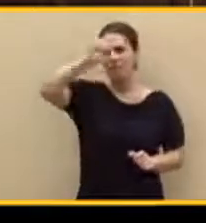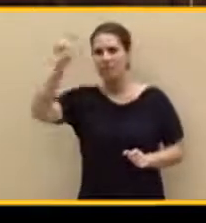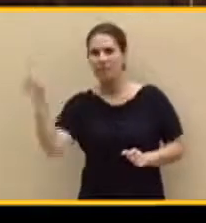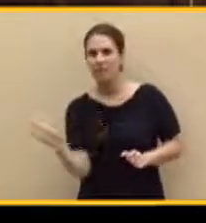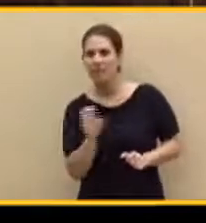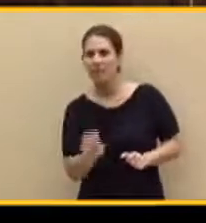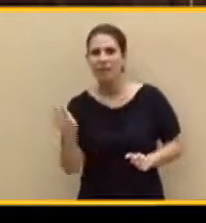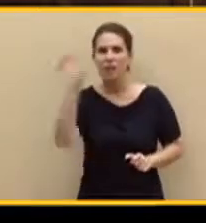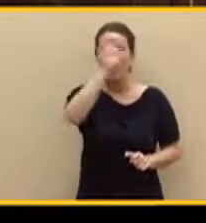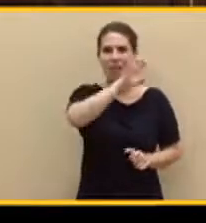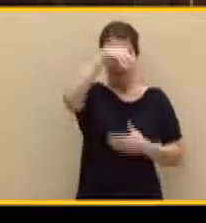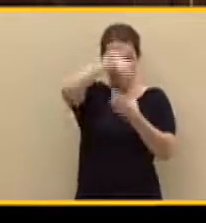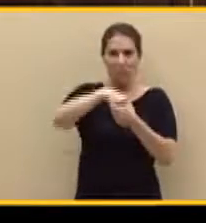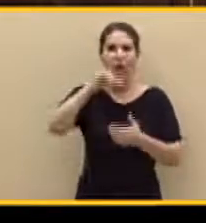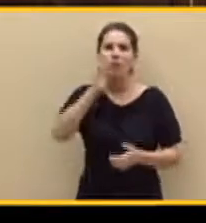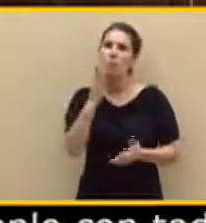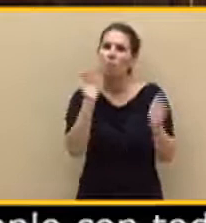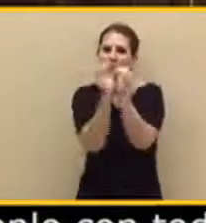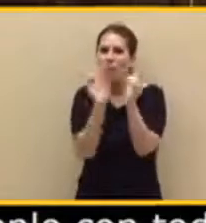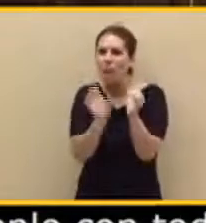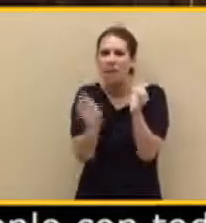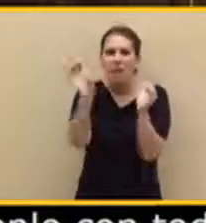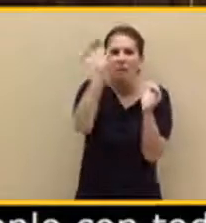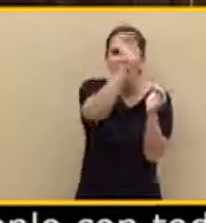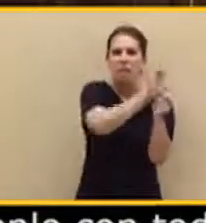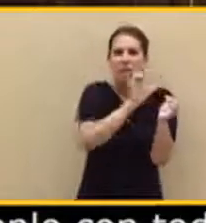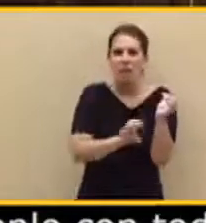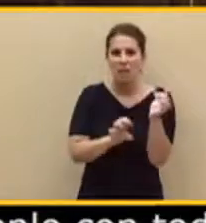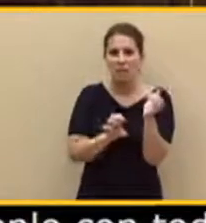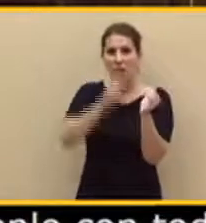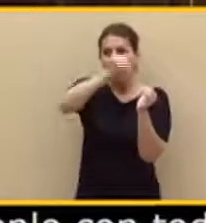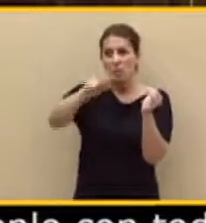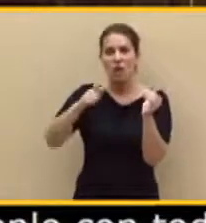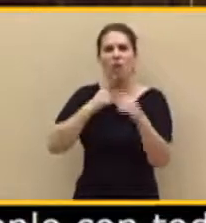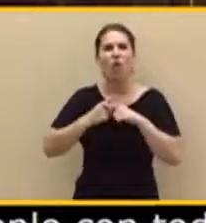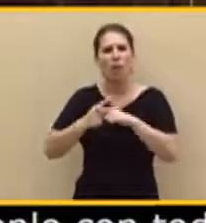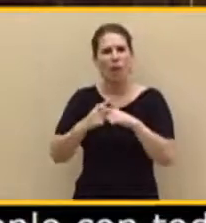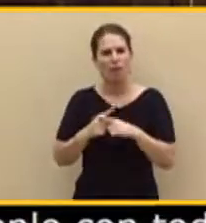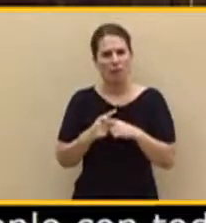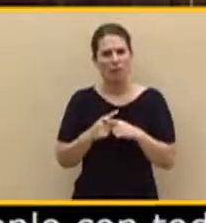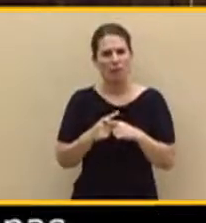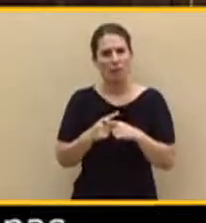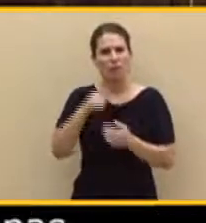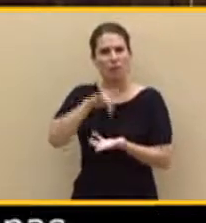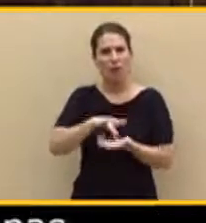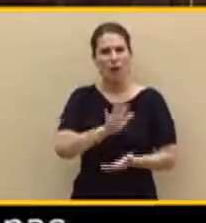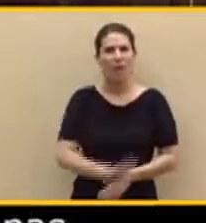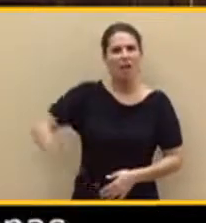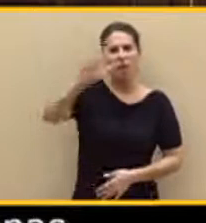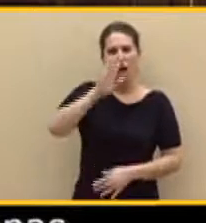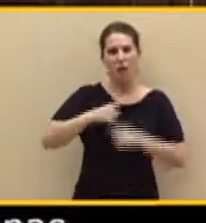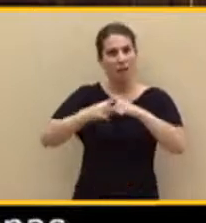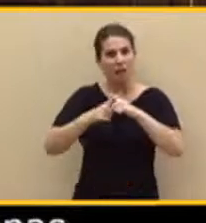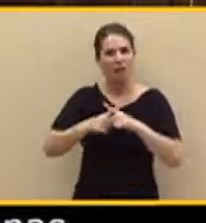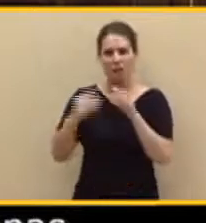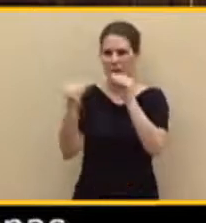países en el que las personas que lo habitan comparten múltiples identidades nacionales y también regionales. Y así lo reconoce,